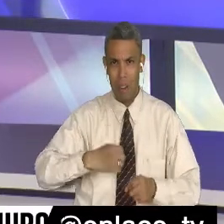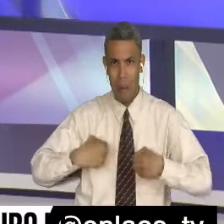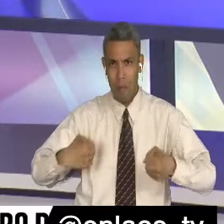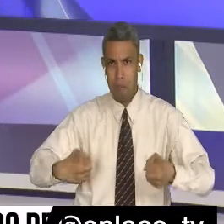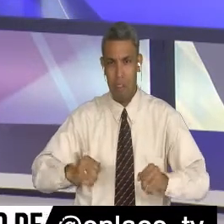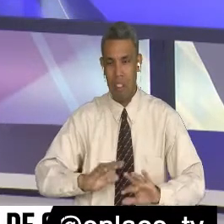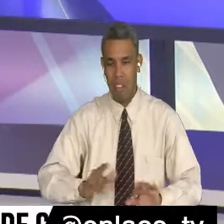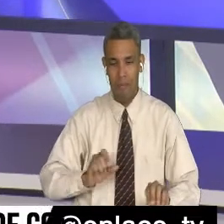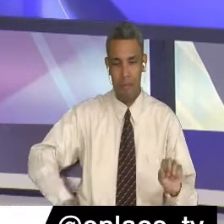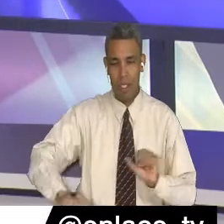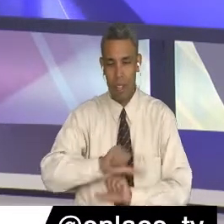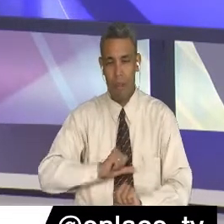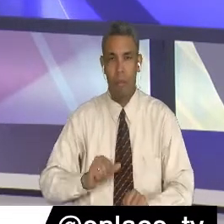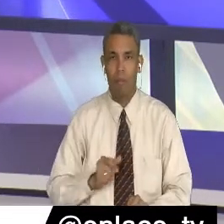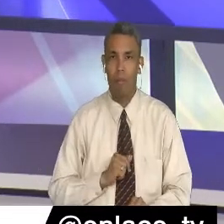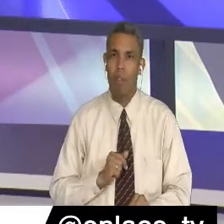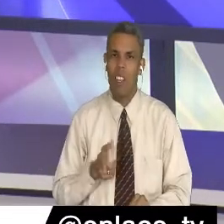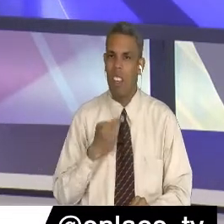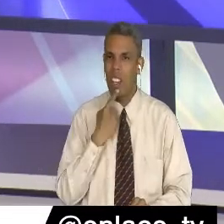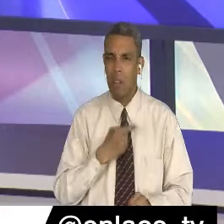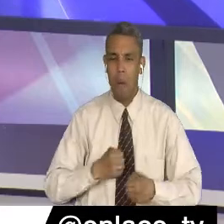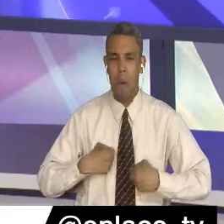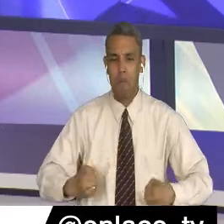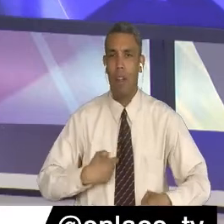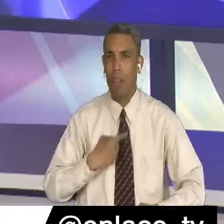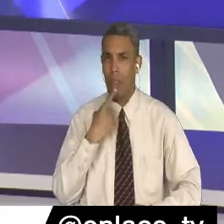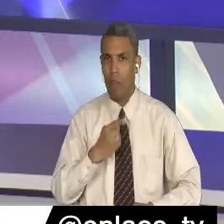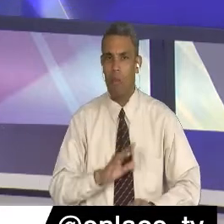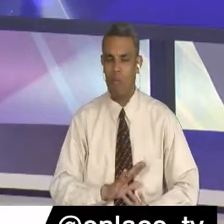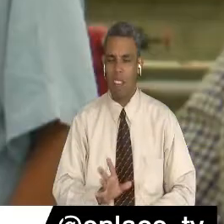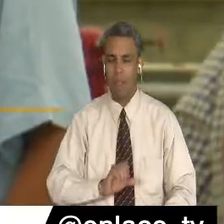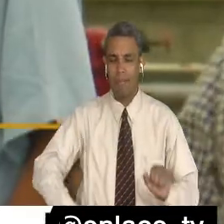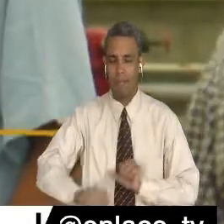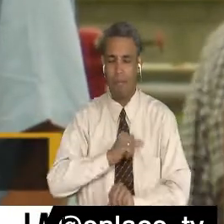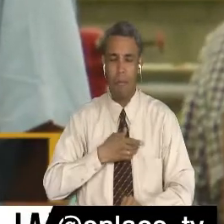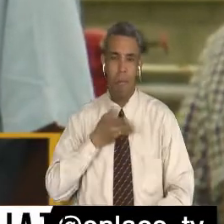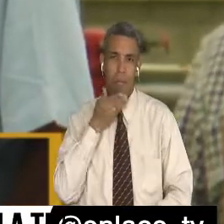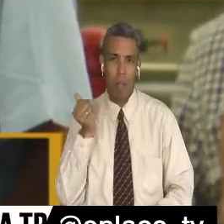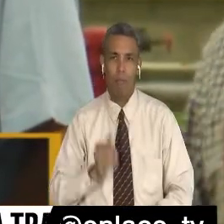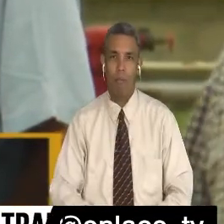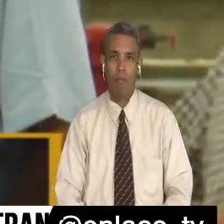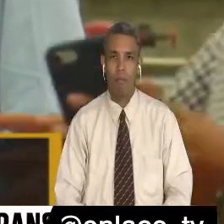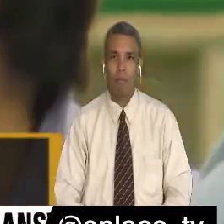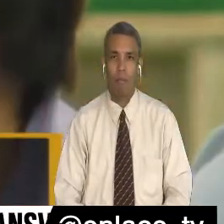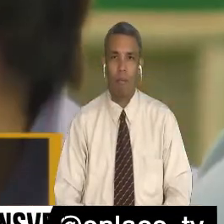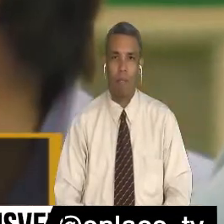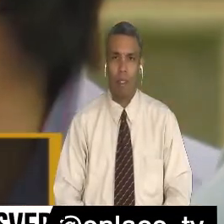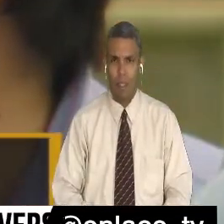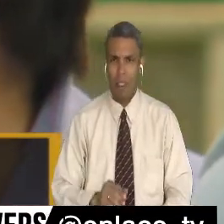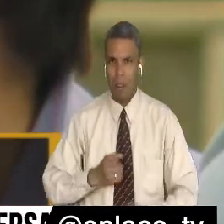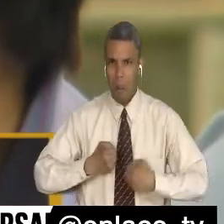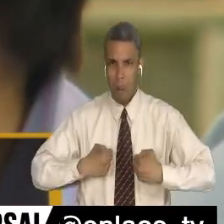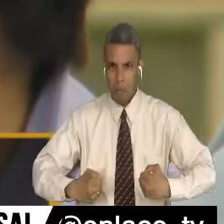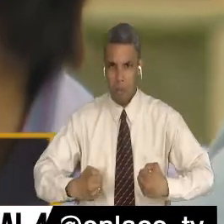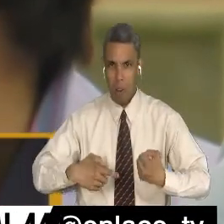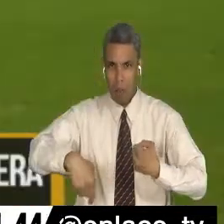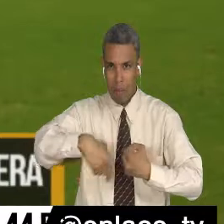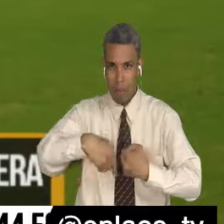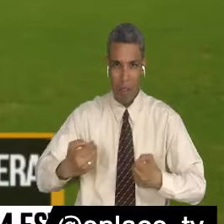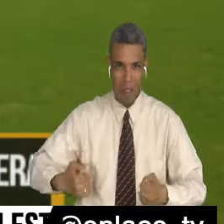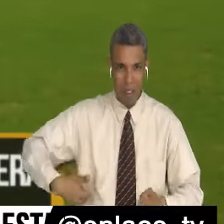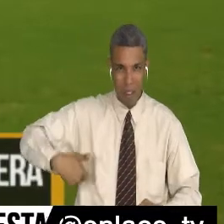con negro. Marín dijo en Enlace Noticias que cumplió su ciclo. Odilio Marín fue durante 2 años el presidente de la Alianza